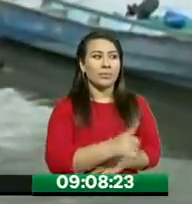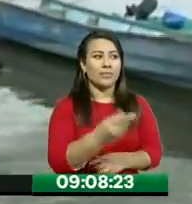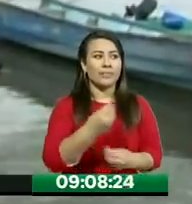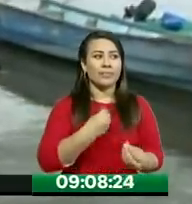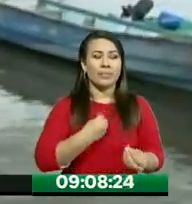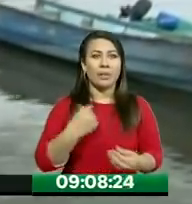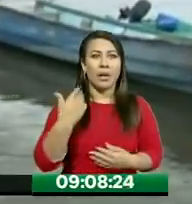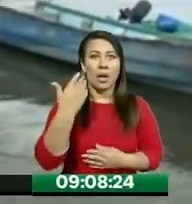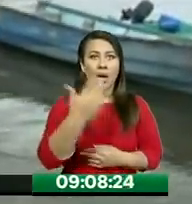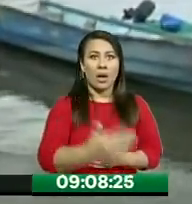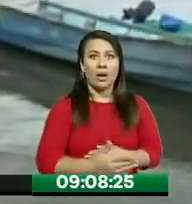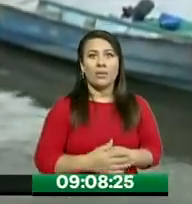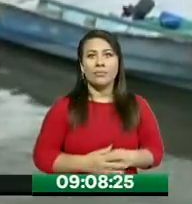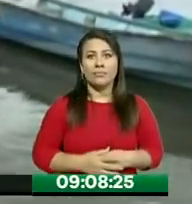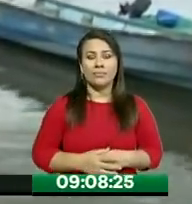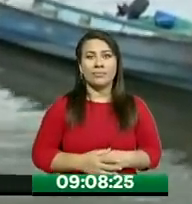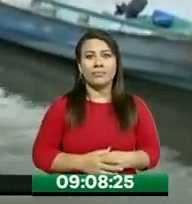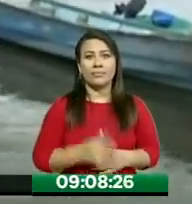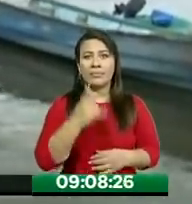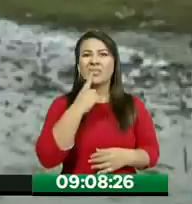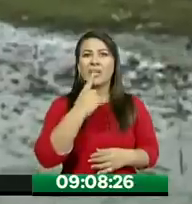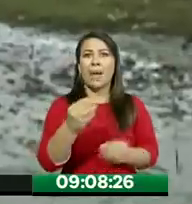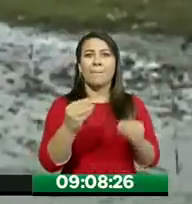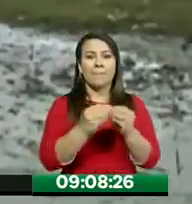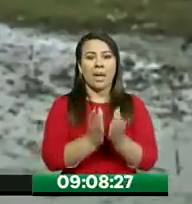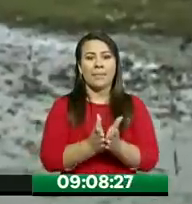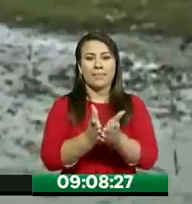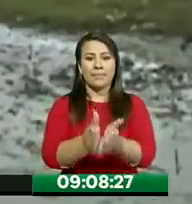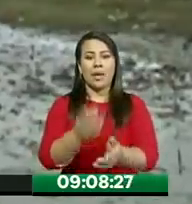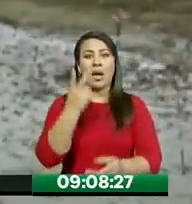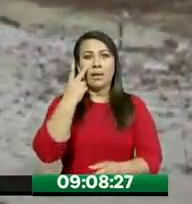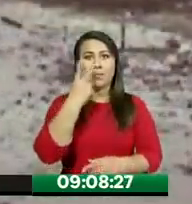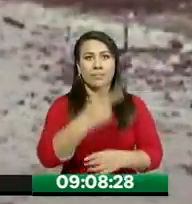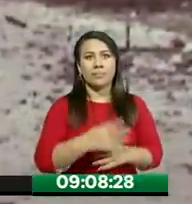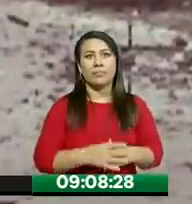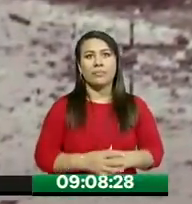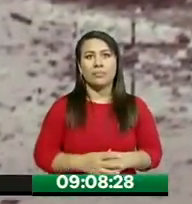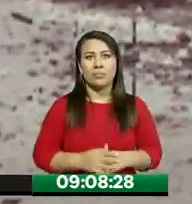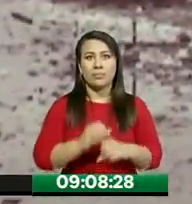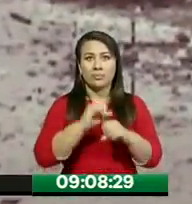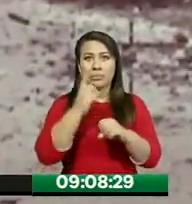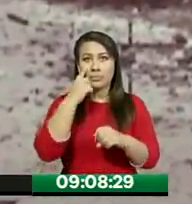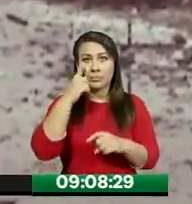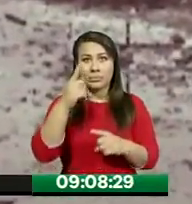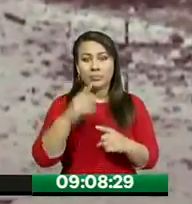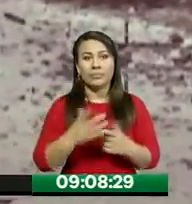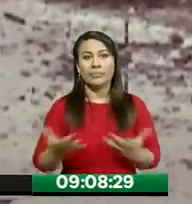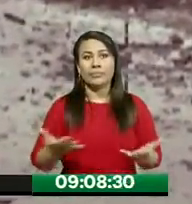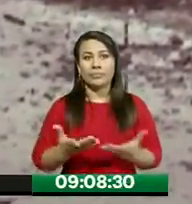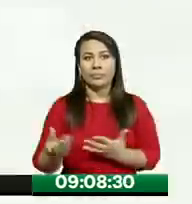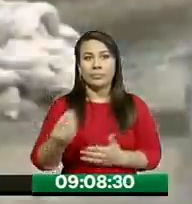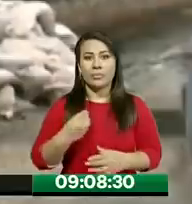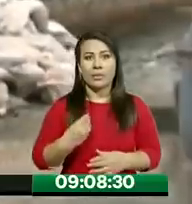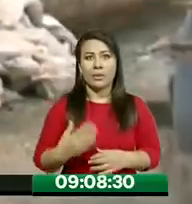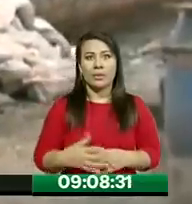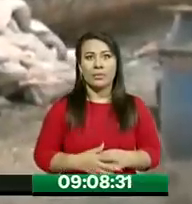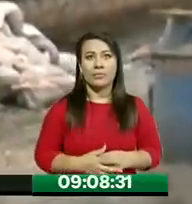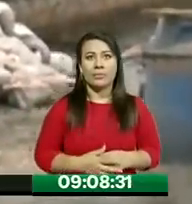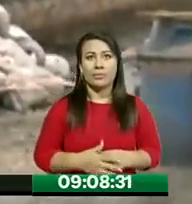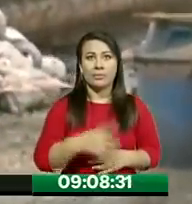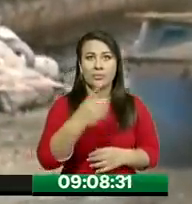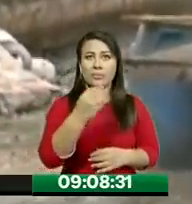Más de 1,000 automotores fueron retirados por circular sin placas. Tendremos un informe completo